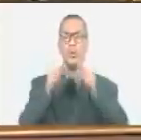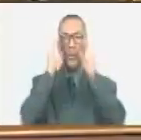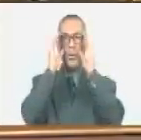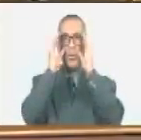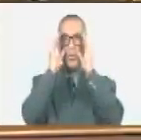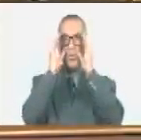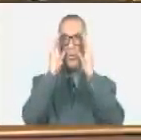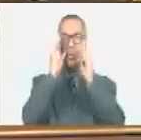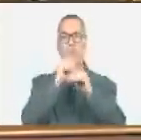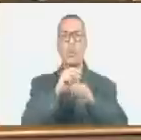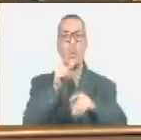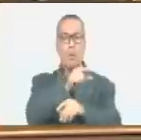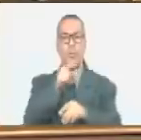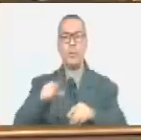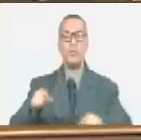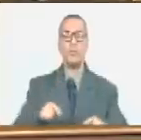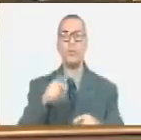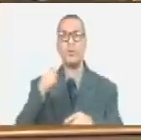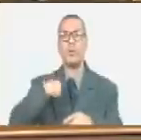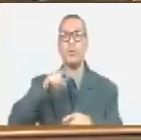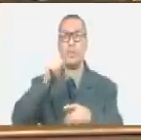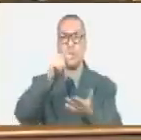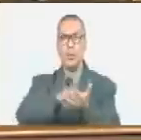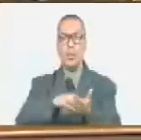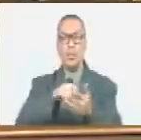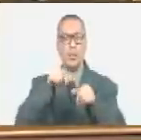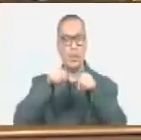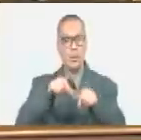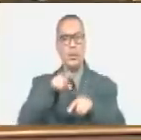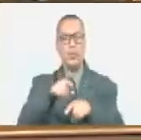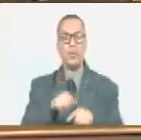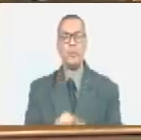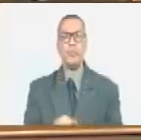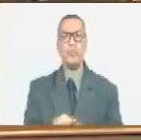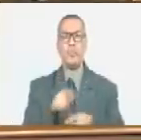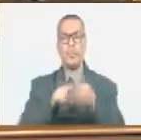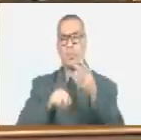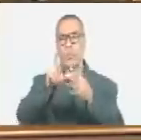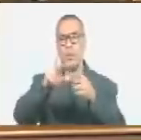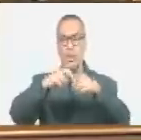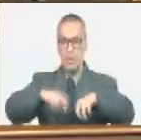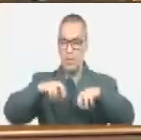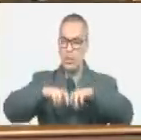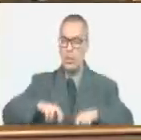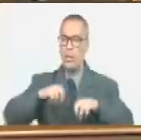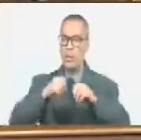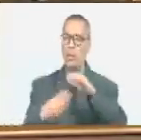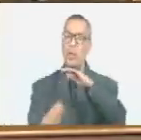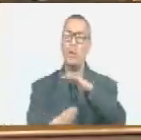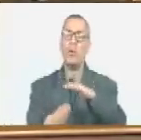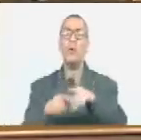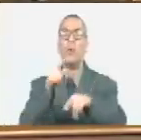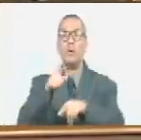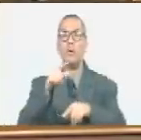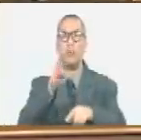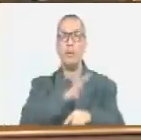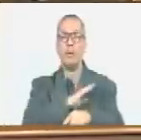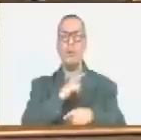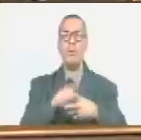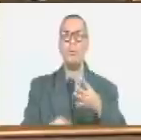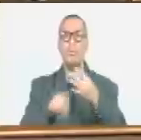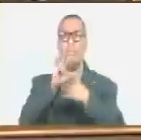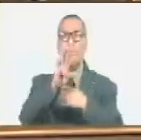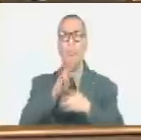alegatos de las personas sobre las que recae la acción. 3. El análisis de los fundamentos de hecho y de derecho.